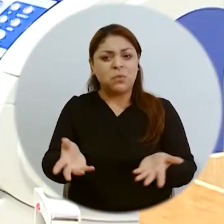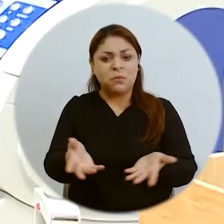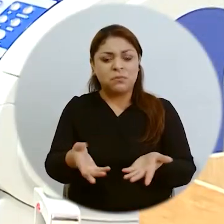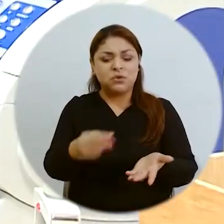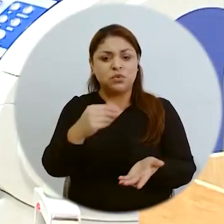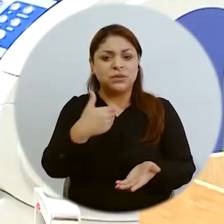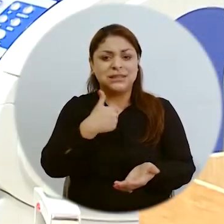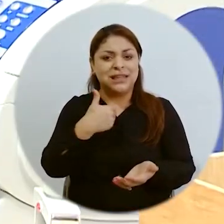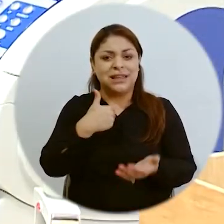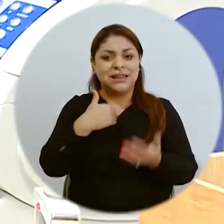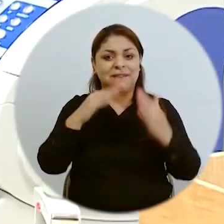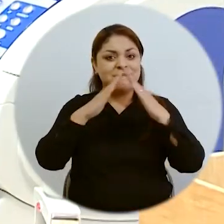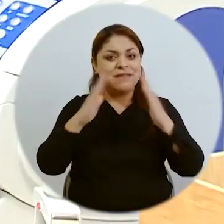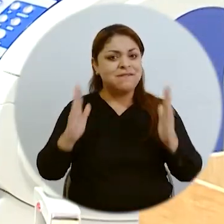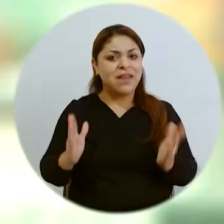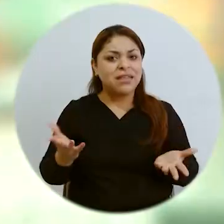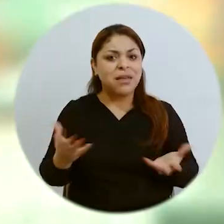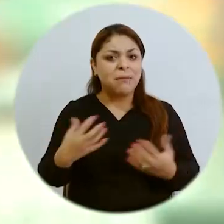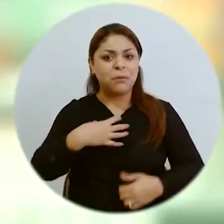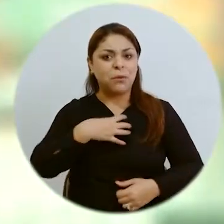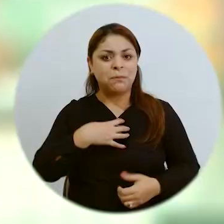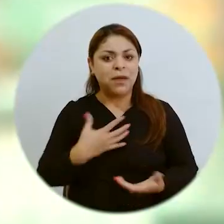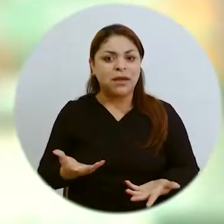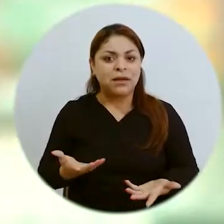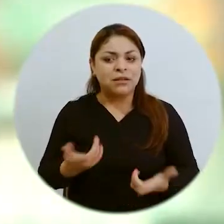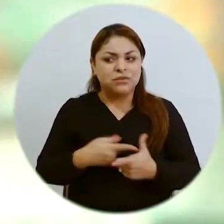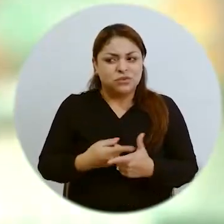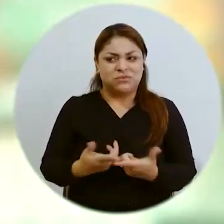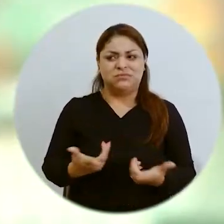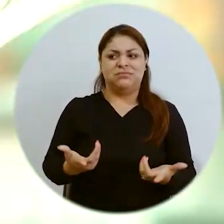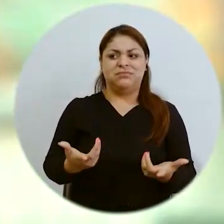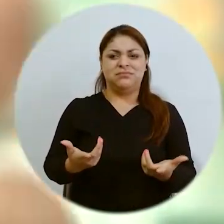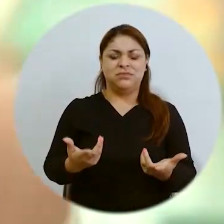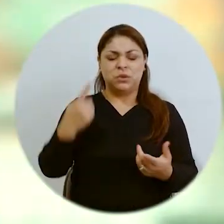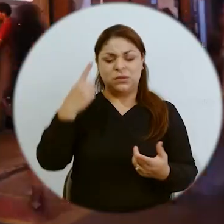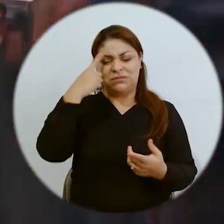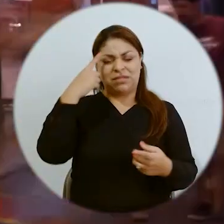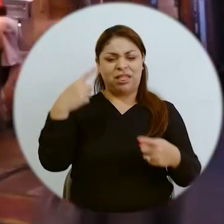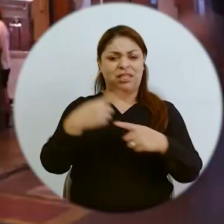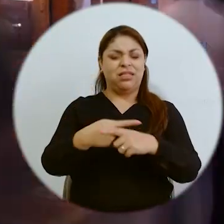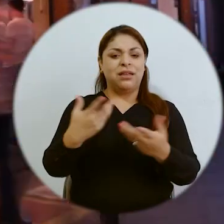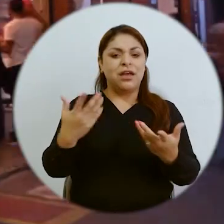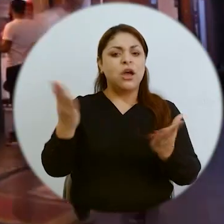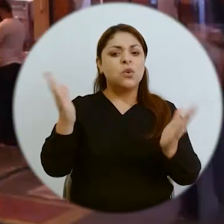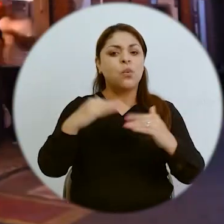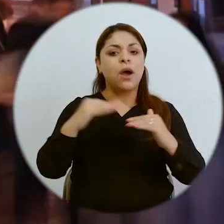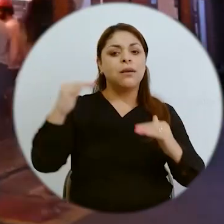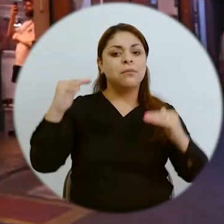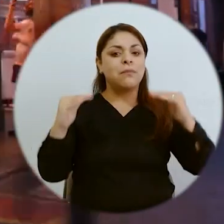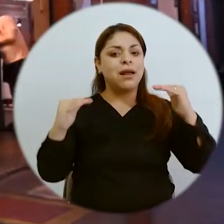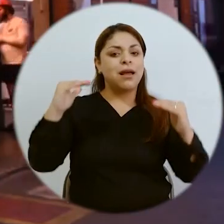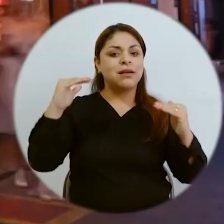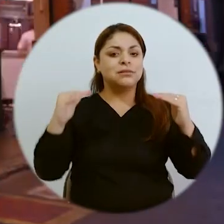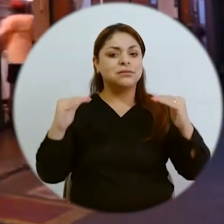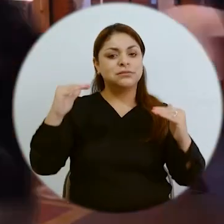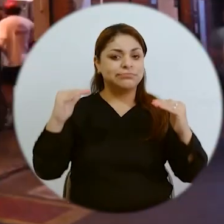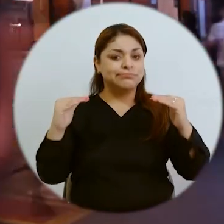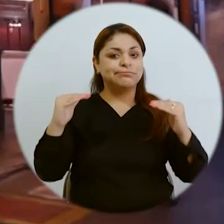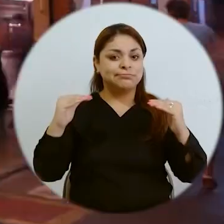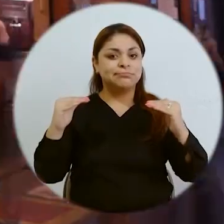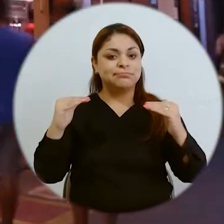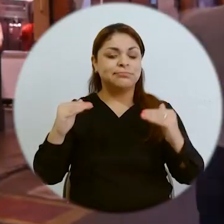veces no se saben ni para qué se gastó ese dinero, y deudas millonarias.